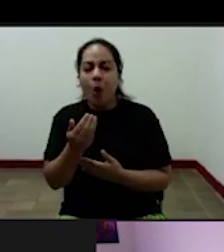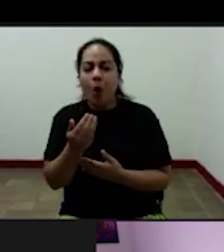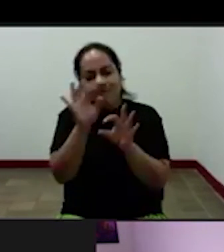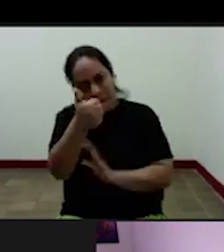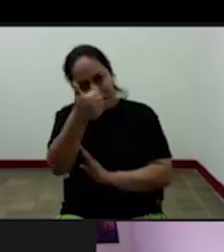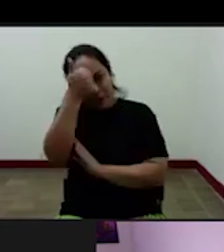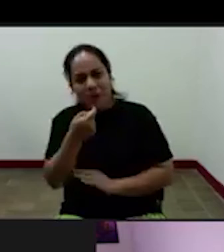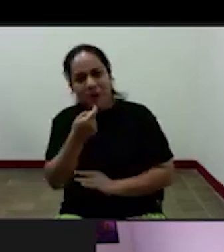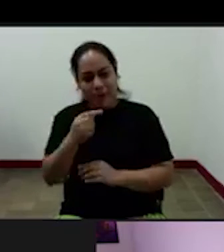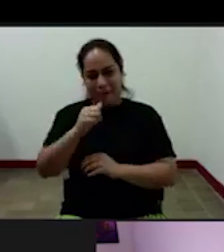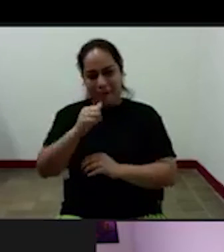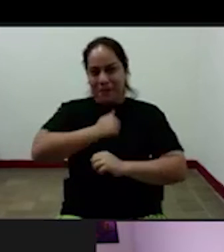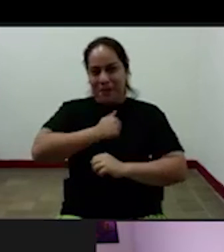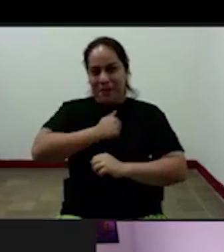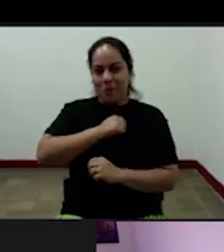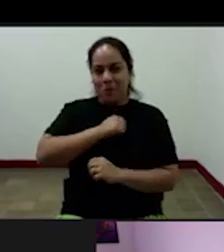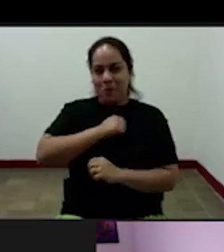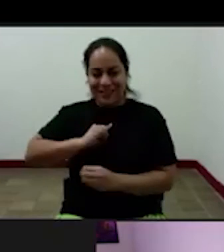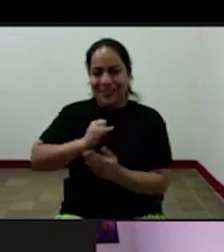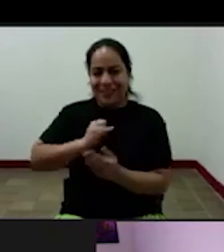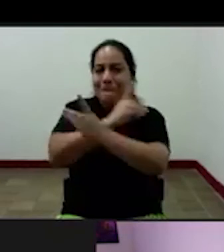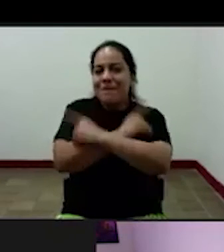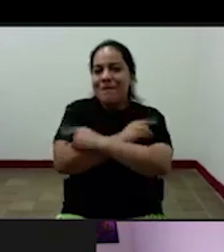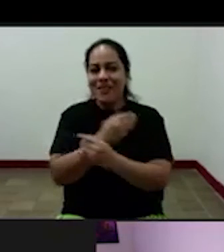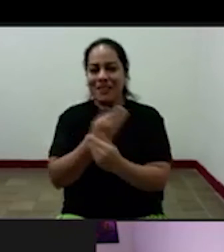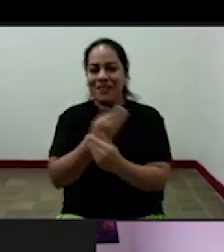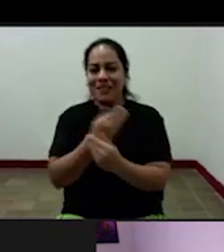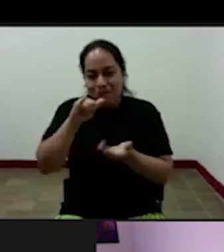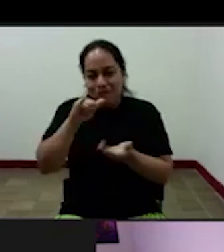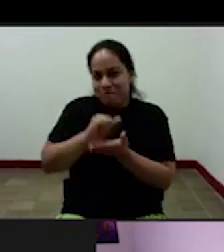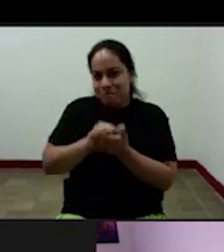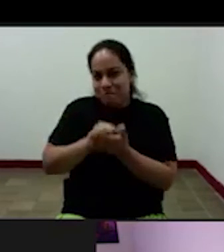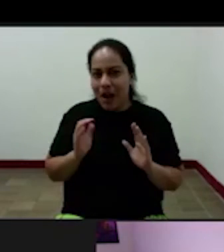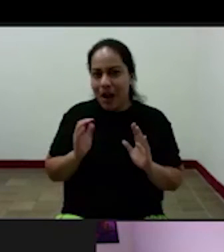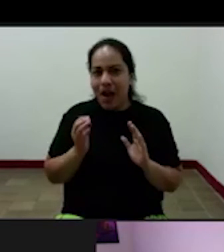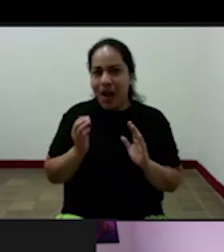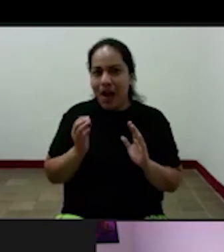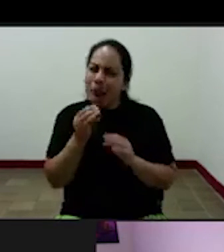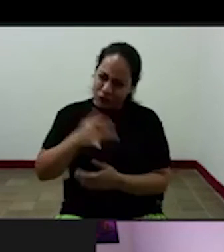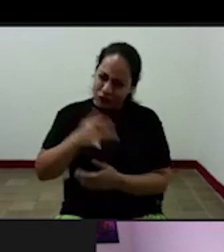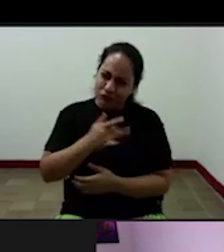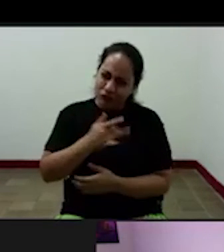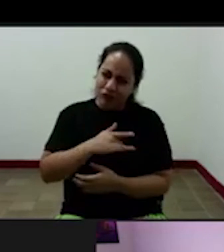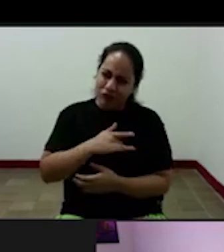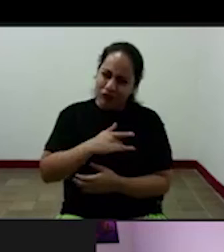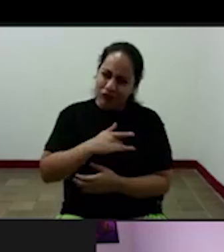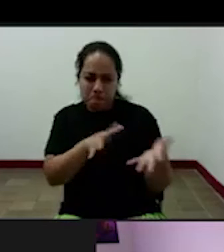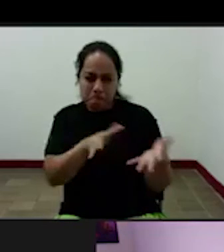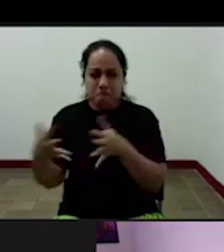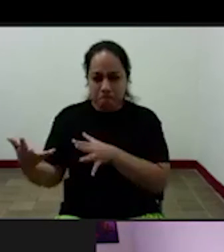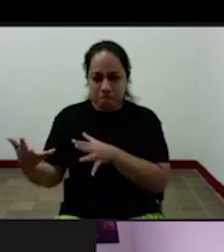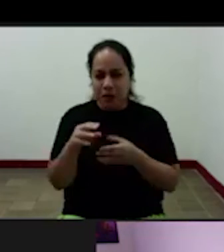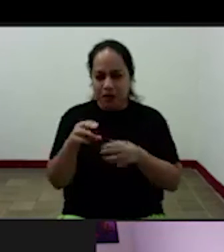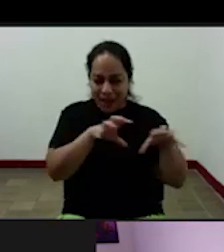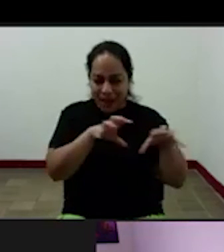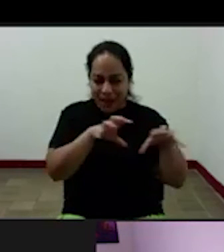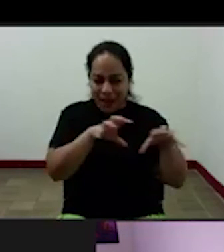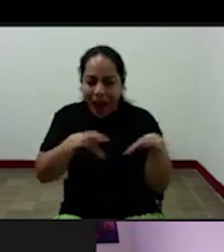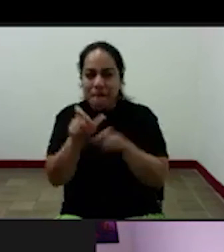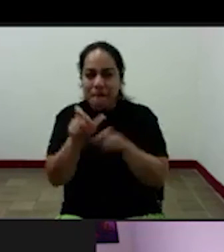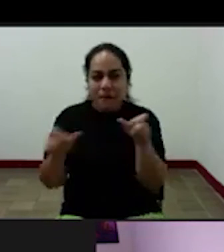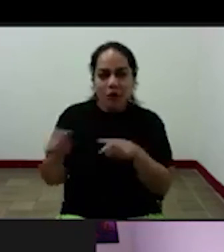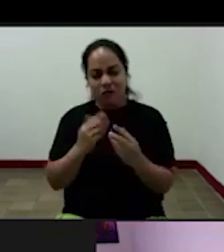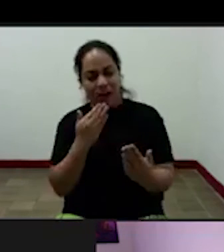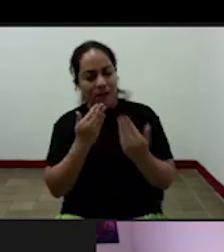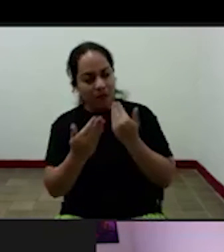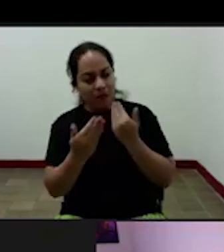autonomía y la disciplina de confianza. A mí me parece que por ahí está la actitud, ¿no? Que la gente confíe